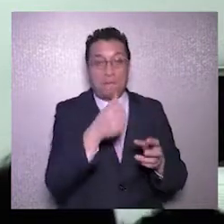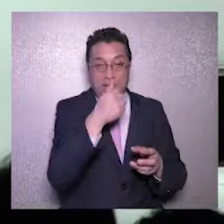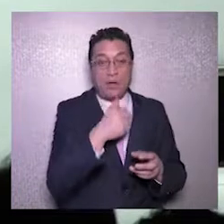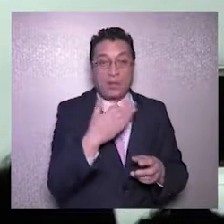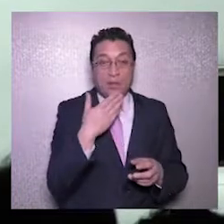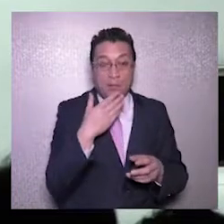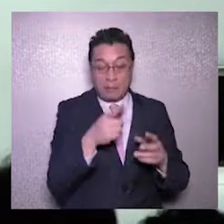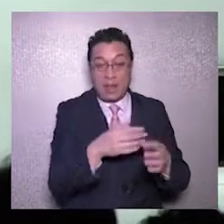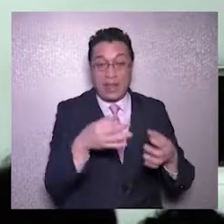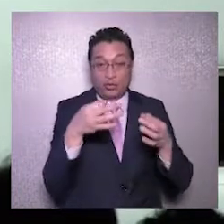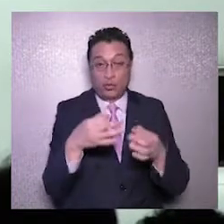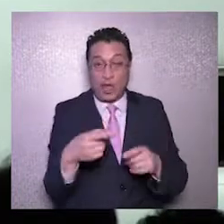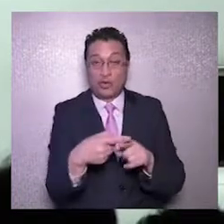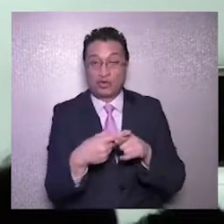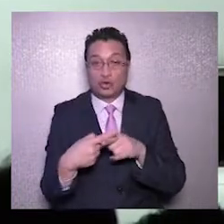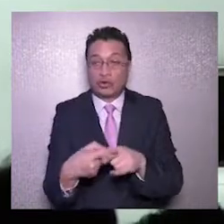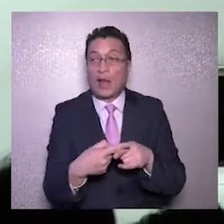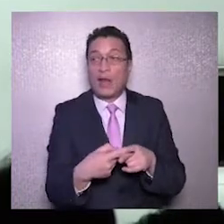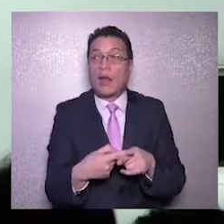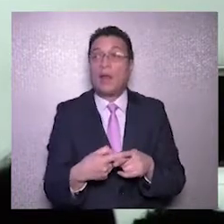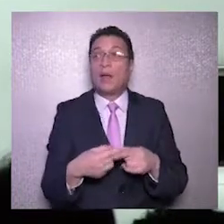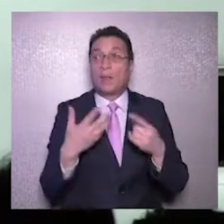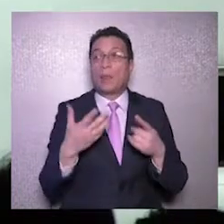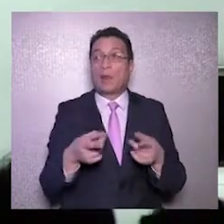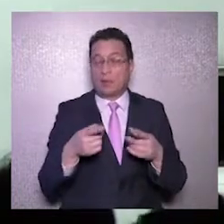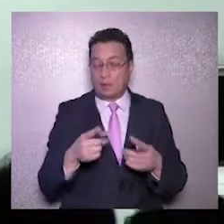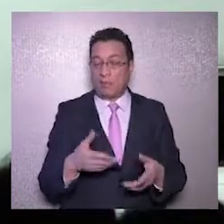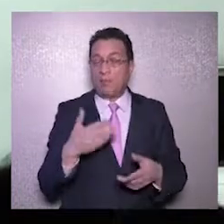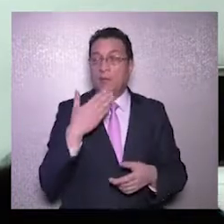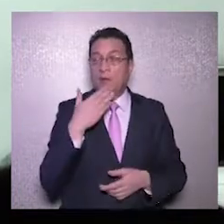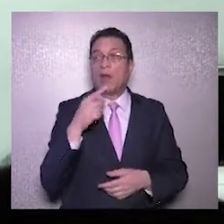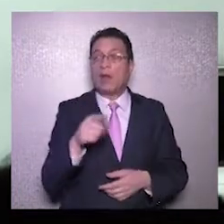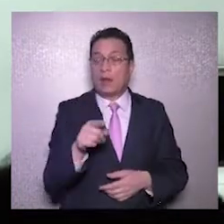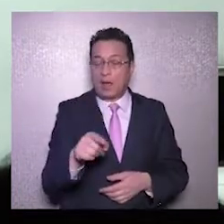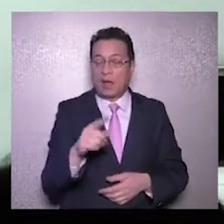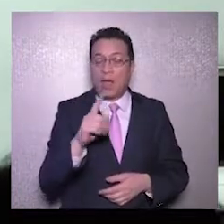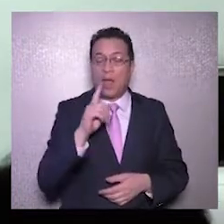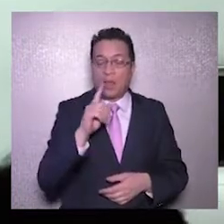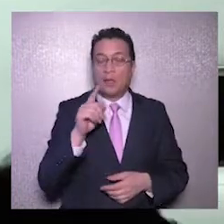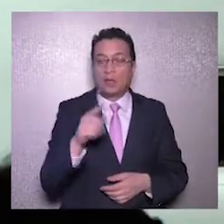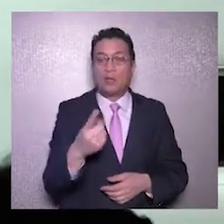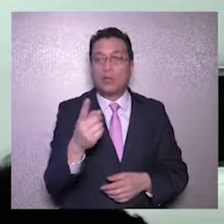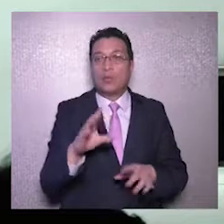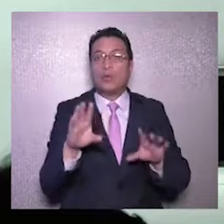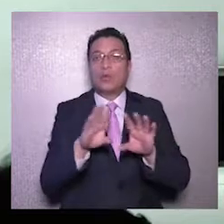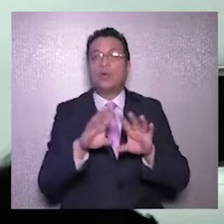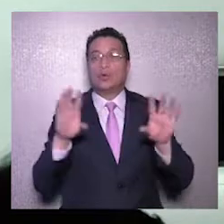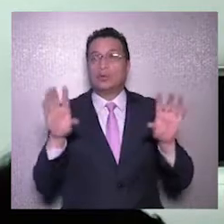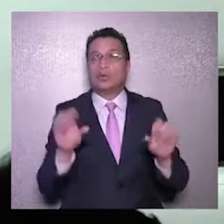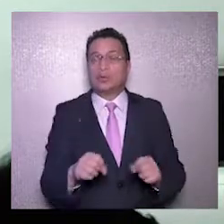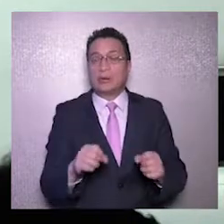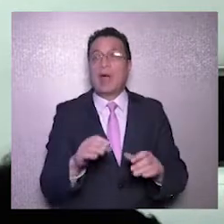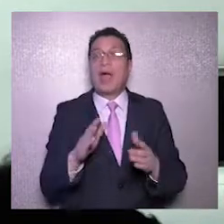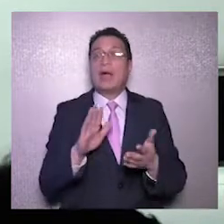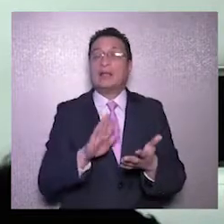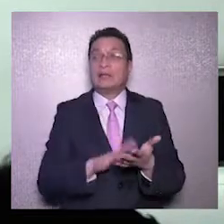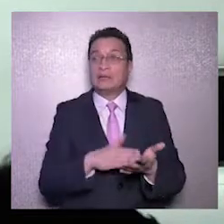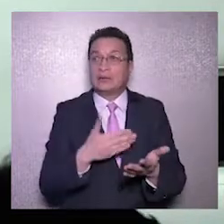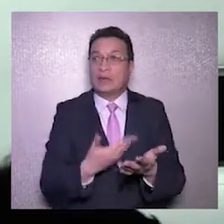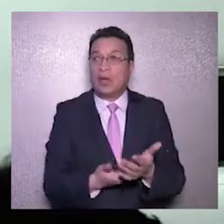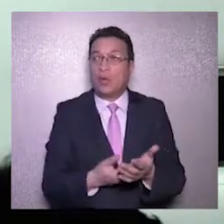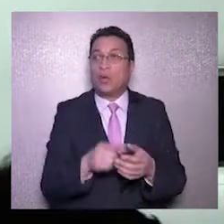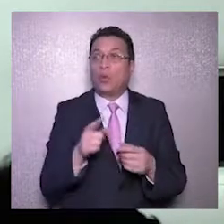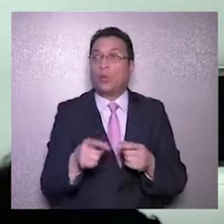parte de la seguridad social. Y en eso sí que hay que involucrarlo. Y entonces ahí vamos a tener un sistema nacional de salud con